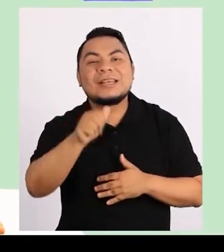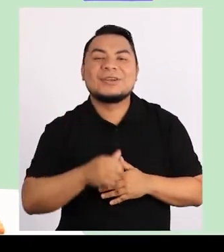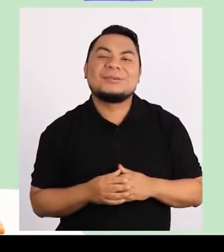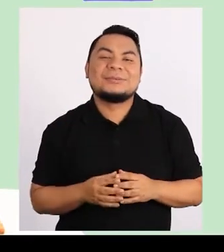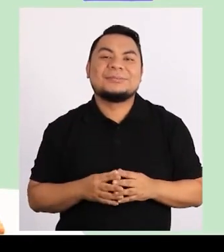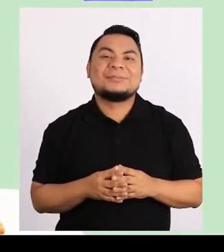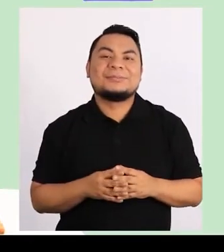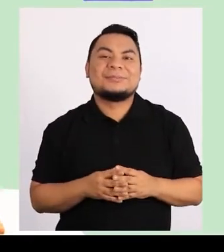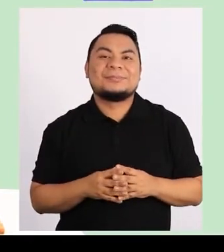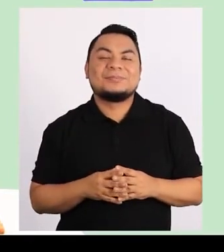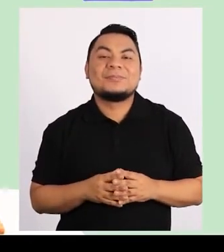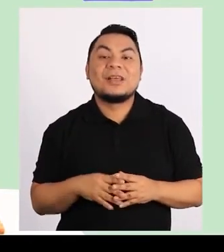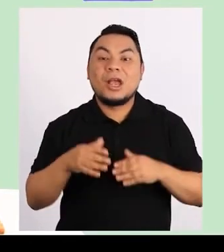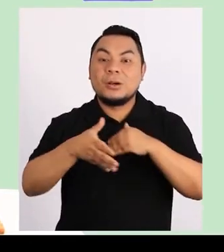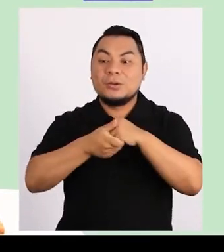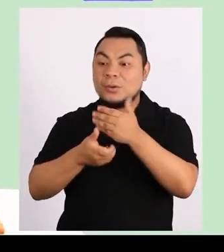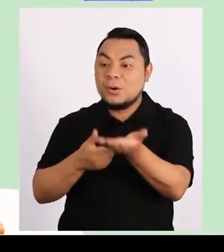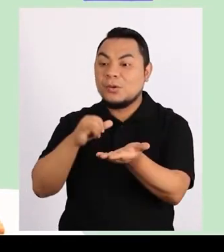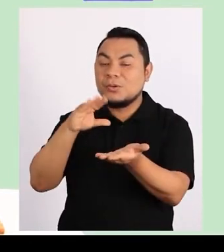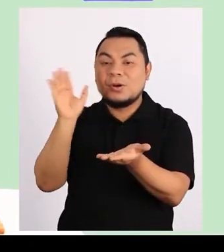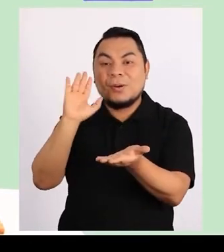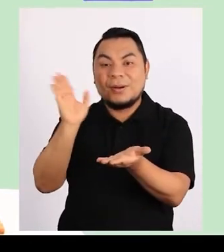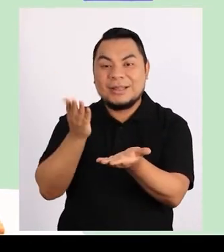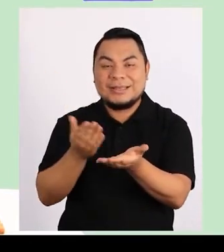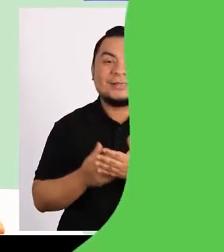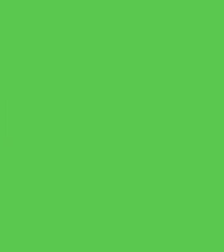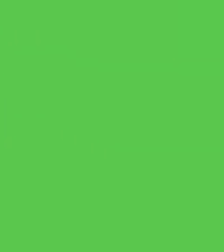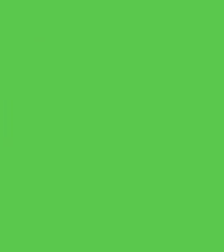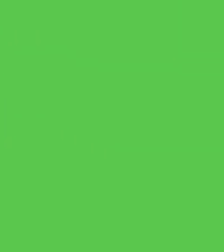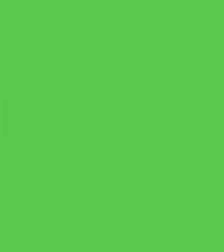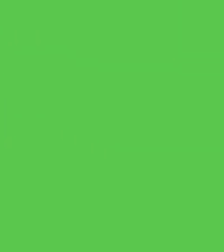Rosario! ¡Saluda, Jorge! ¡Hola!